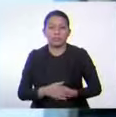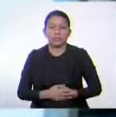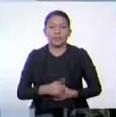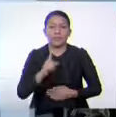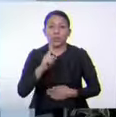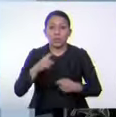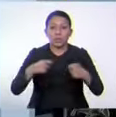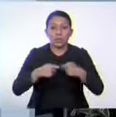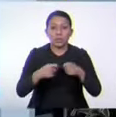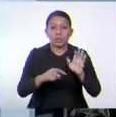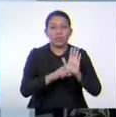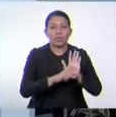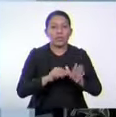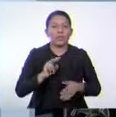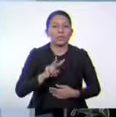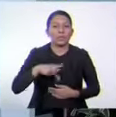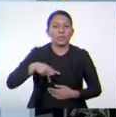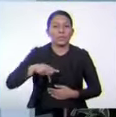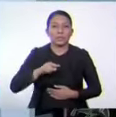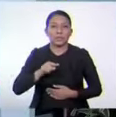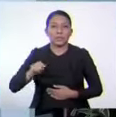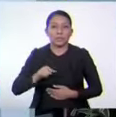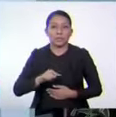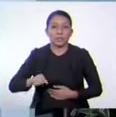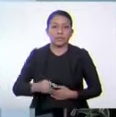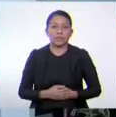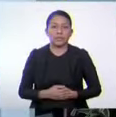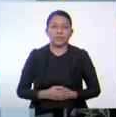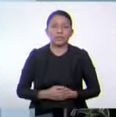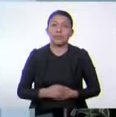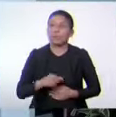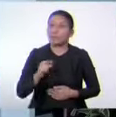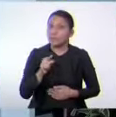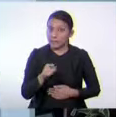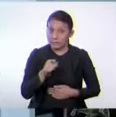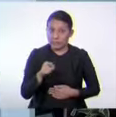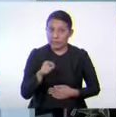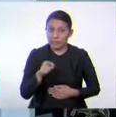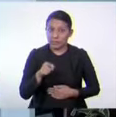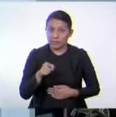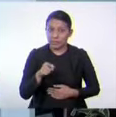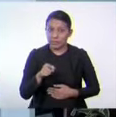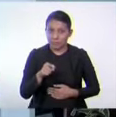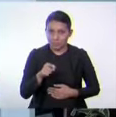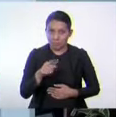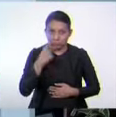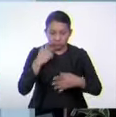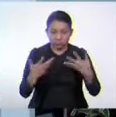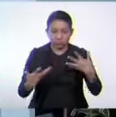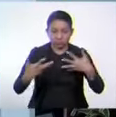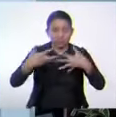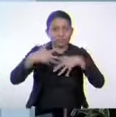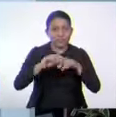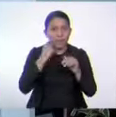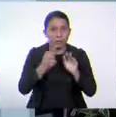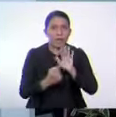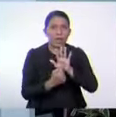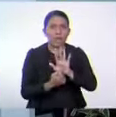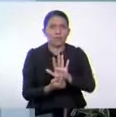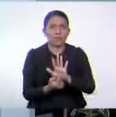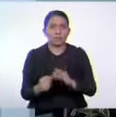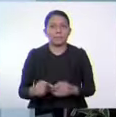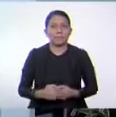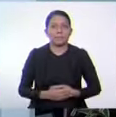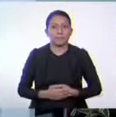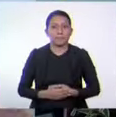2pz. Cuando tenemos esta mezcla de estos orbitales, como se los mostré, donde